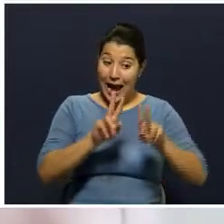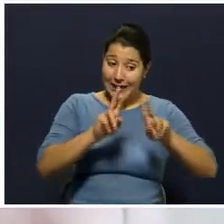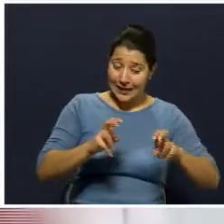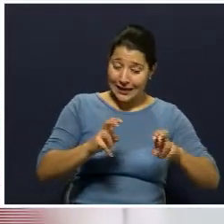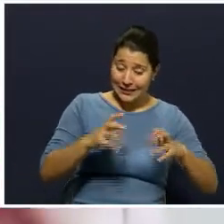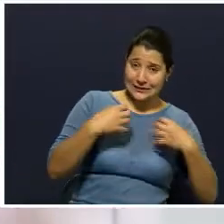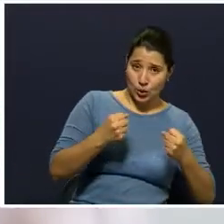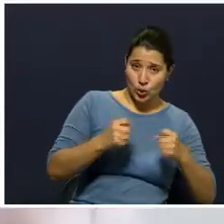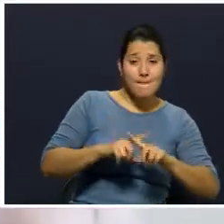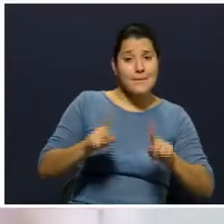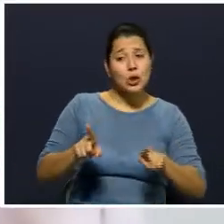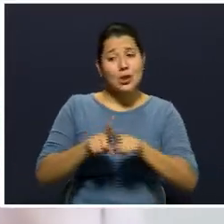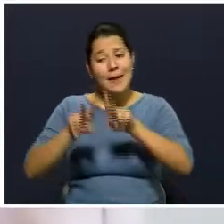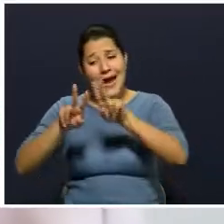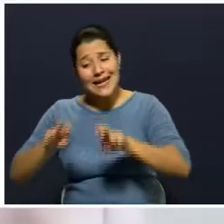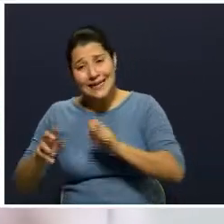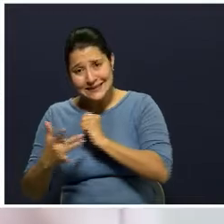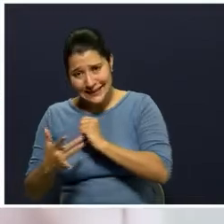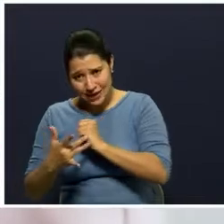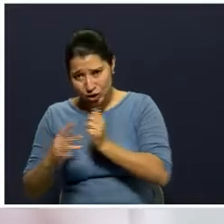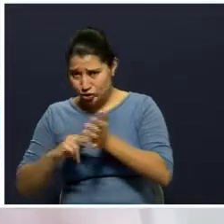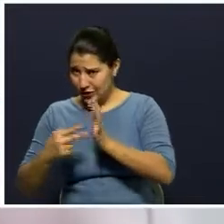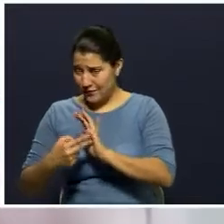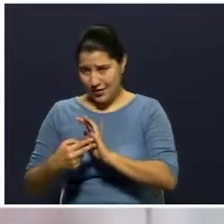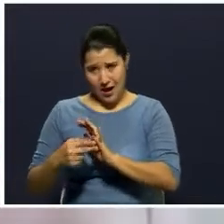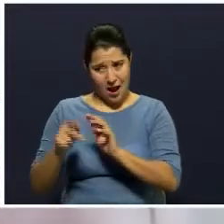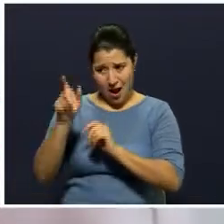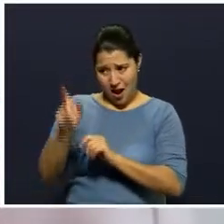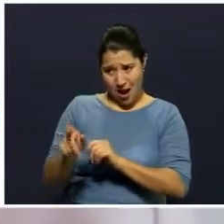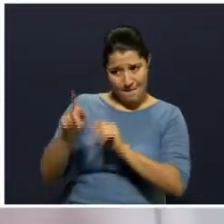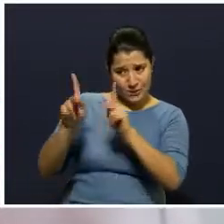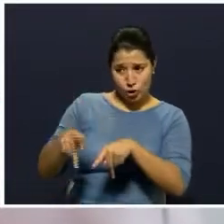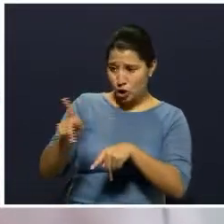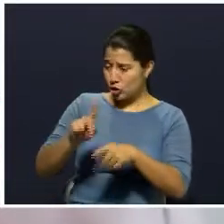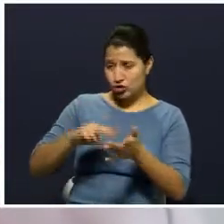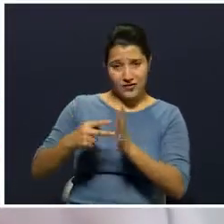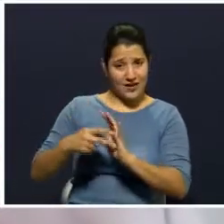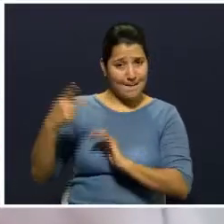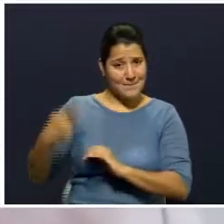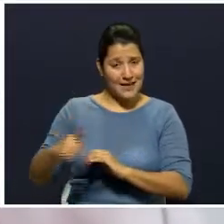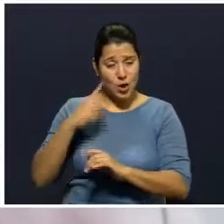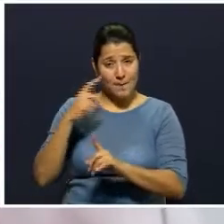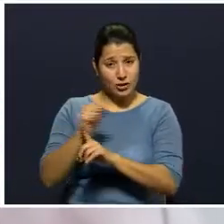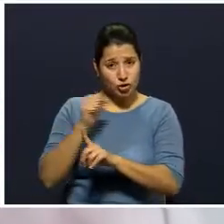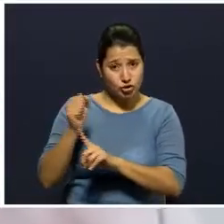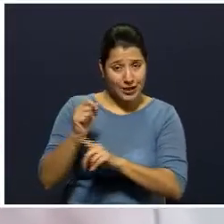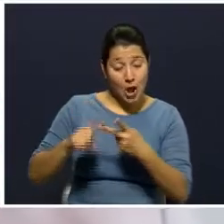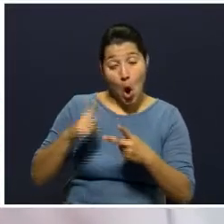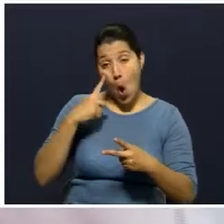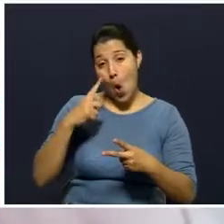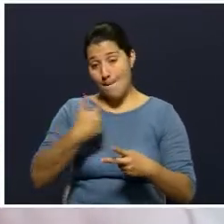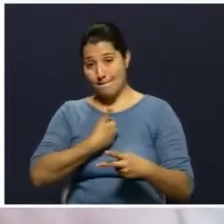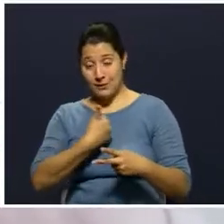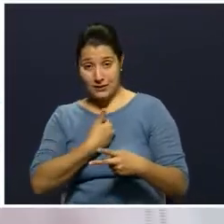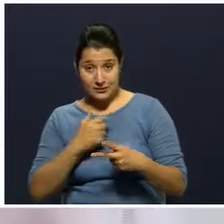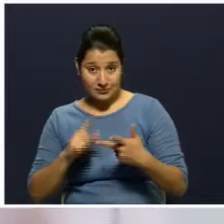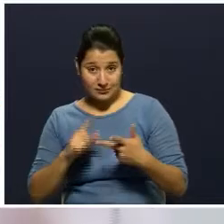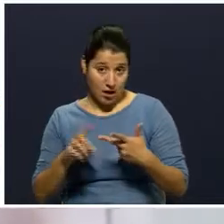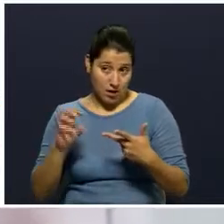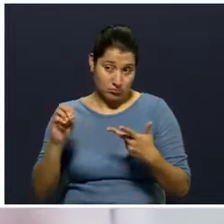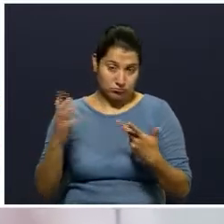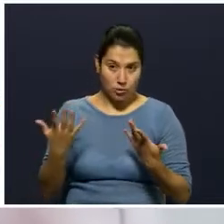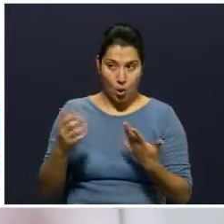salud, es que la persona no constituya un peligro ni para sí misma, para otras víctimas directas o indirectas de su situación o para